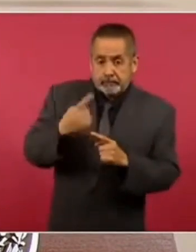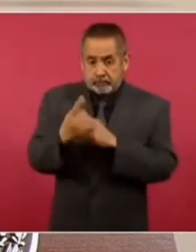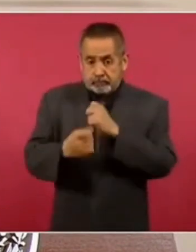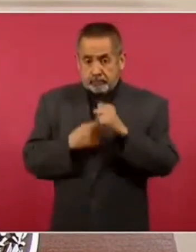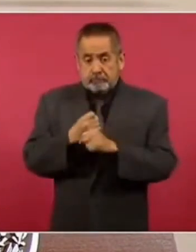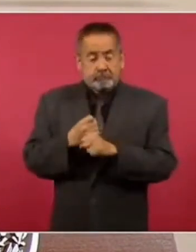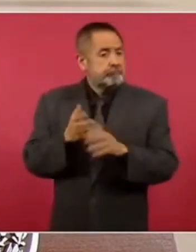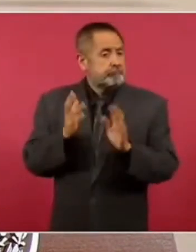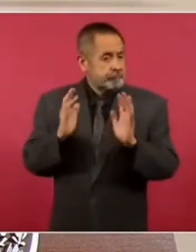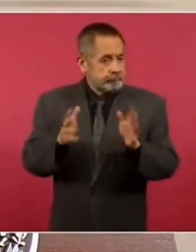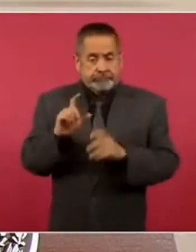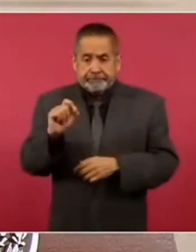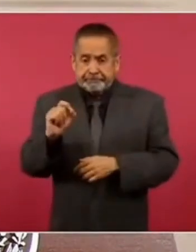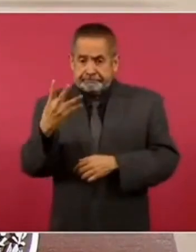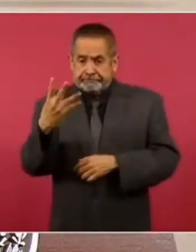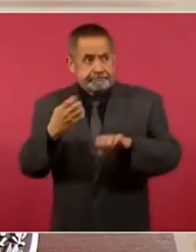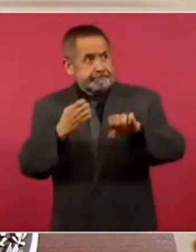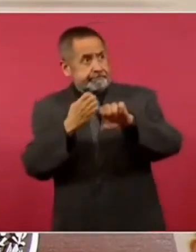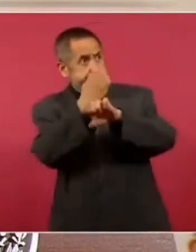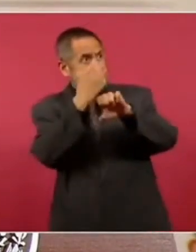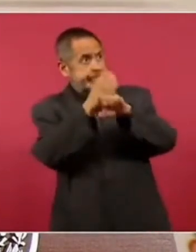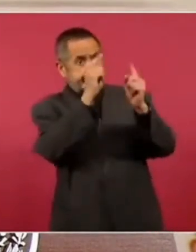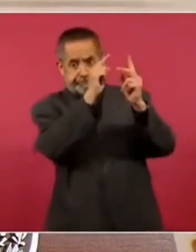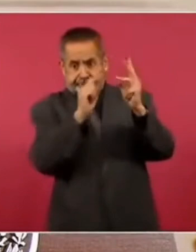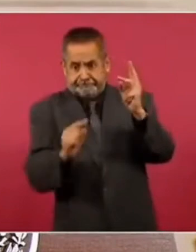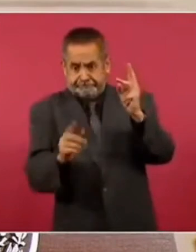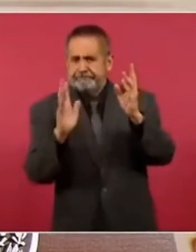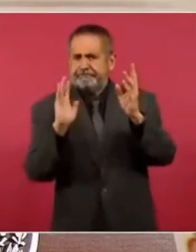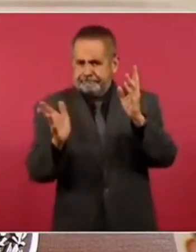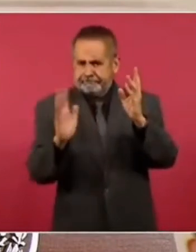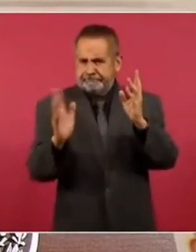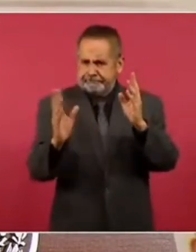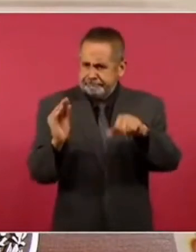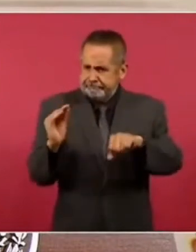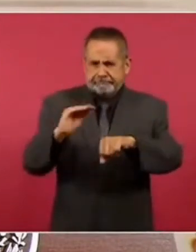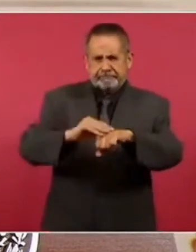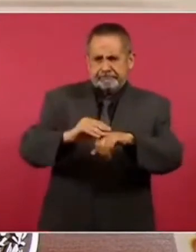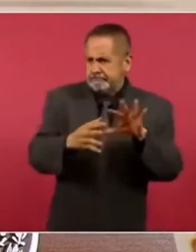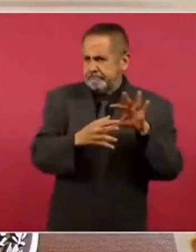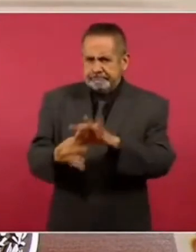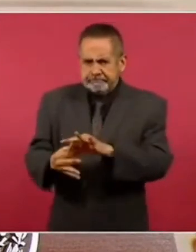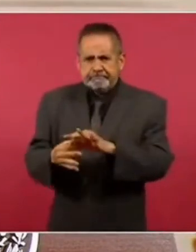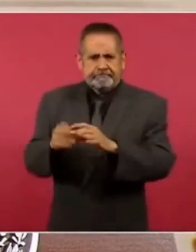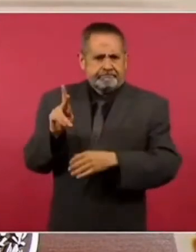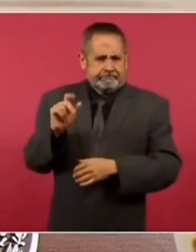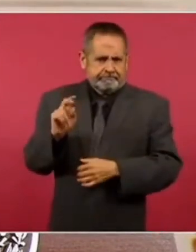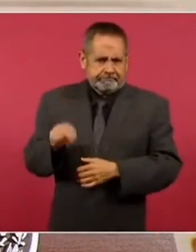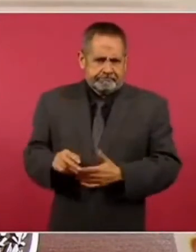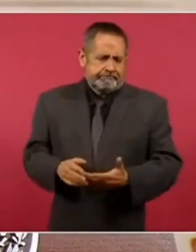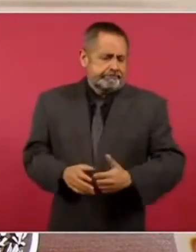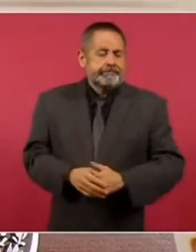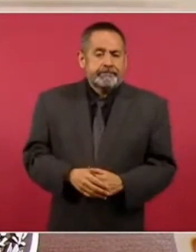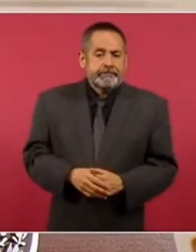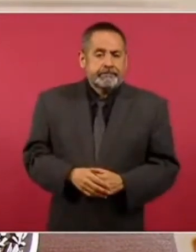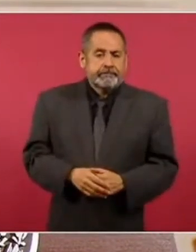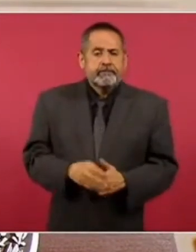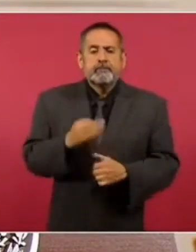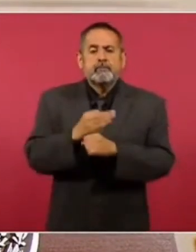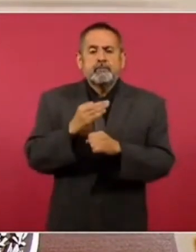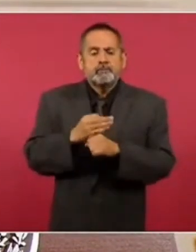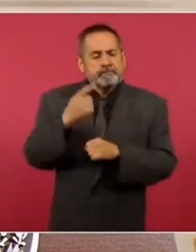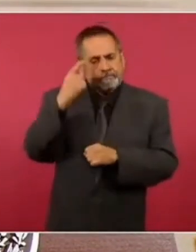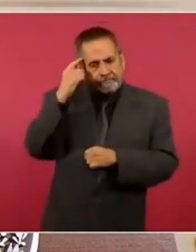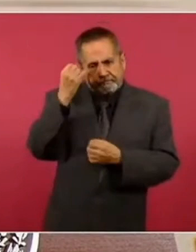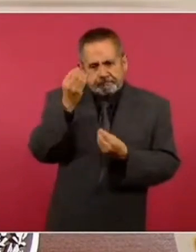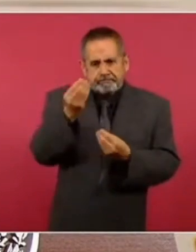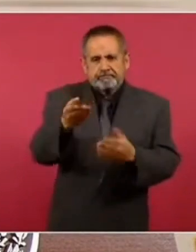en diferentes etapas de su implementación. Y hoy justamente queremos compartir una de las estrategias de ese plan